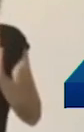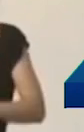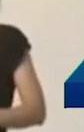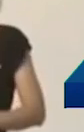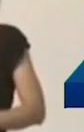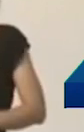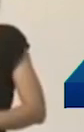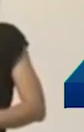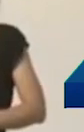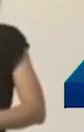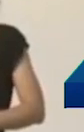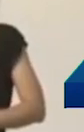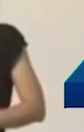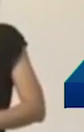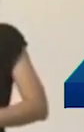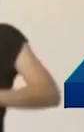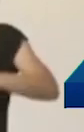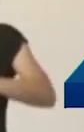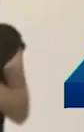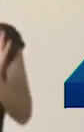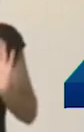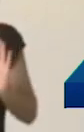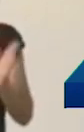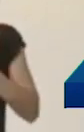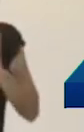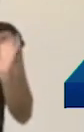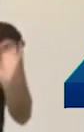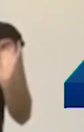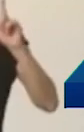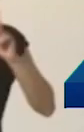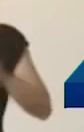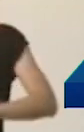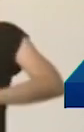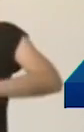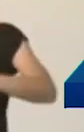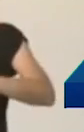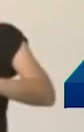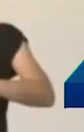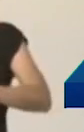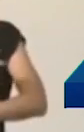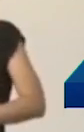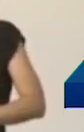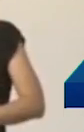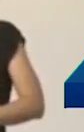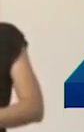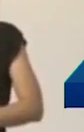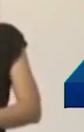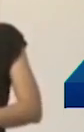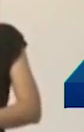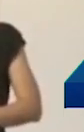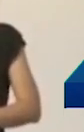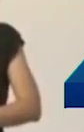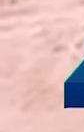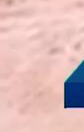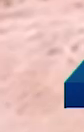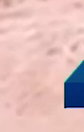a la institución, yo ya habría dimitido. A raíz de eso hay un movimiento de Compromís, de algunos, de apoyo, y